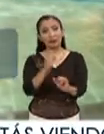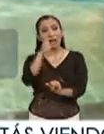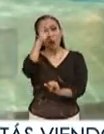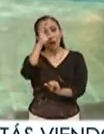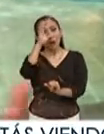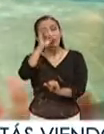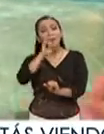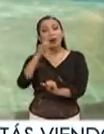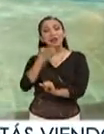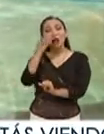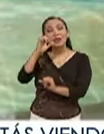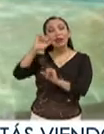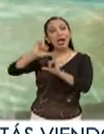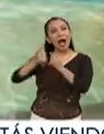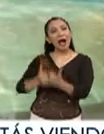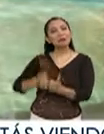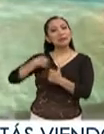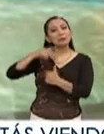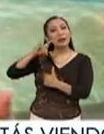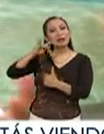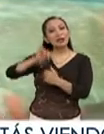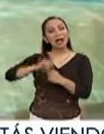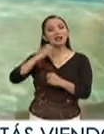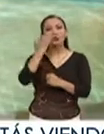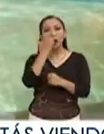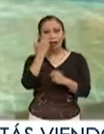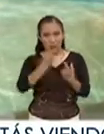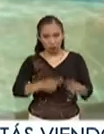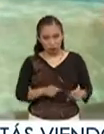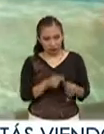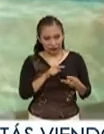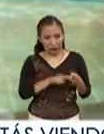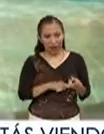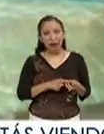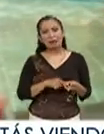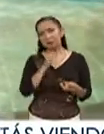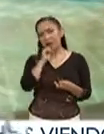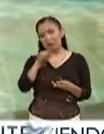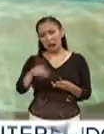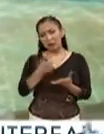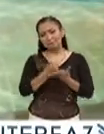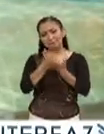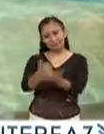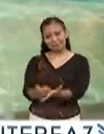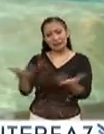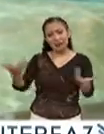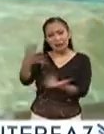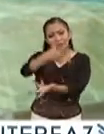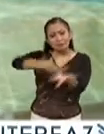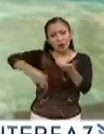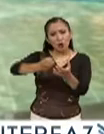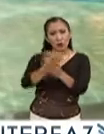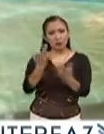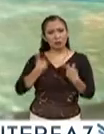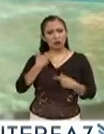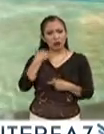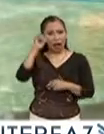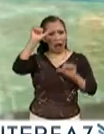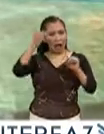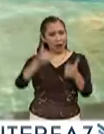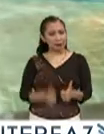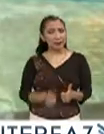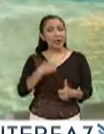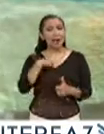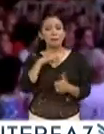y tenemos la Escuela de Artes Plásticas, tenemos la Facultad de Música, entonces esto ayuda a que se generen nuevos artistas. El maestro